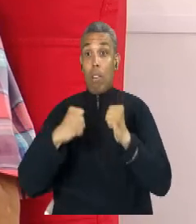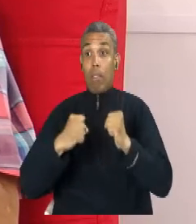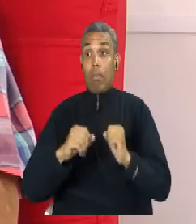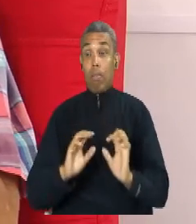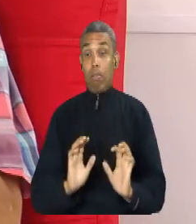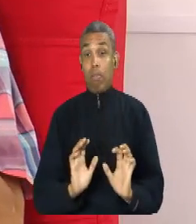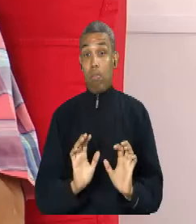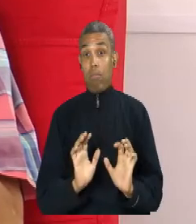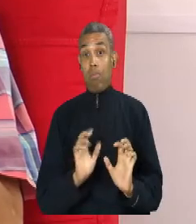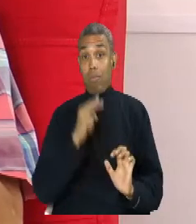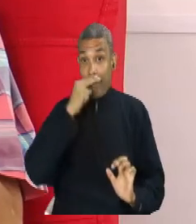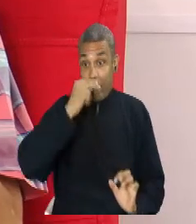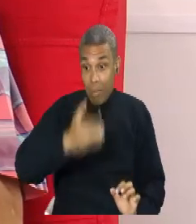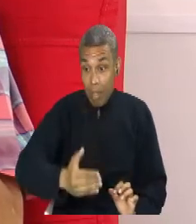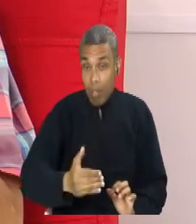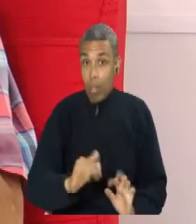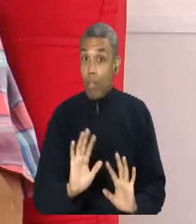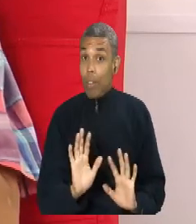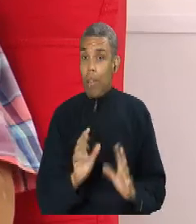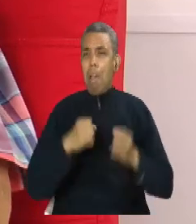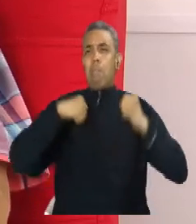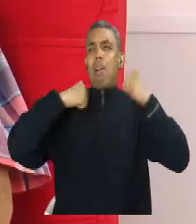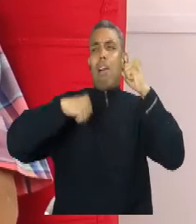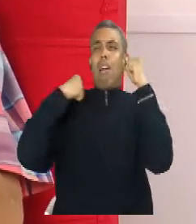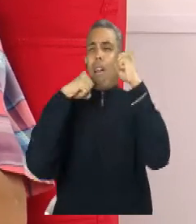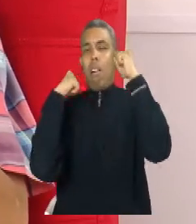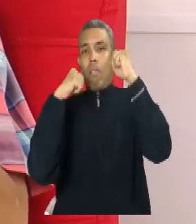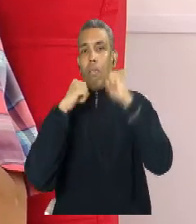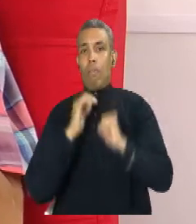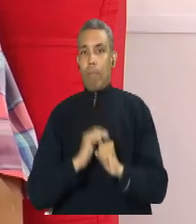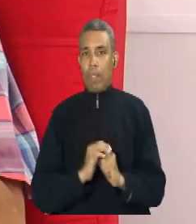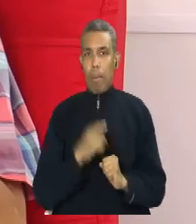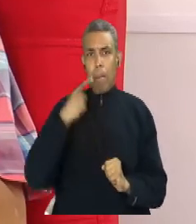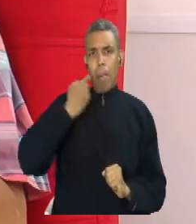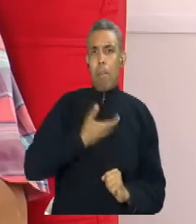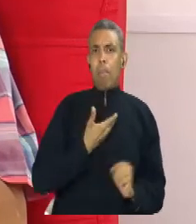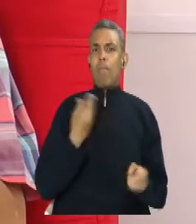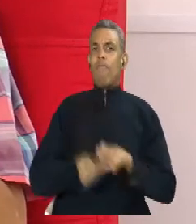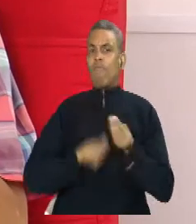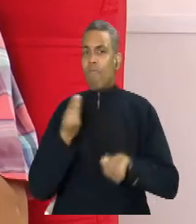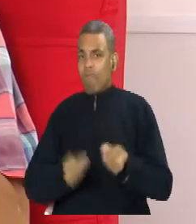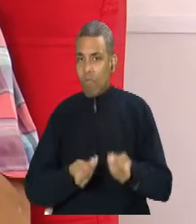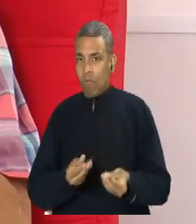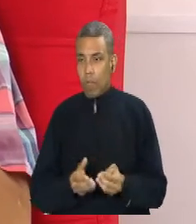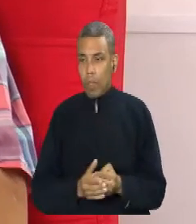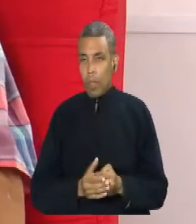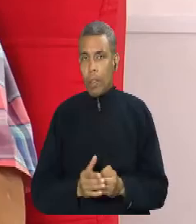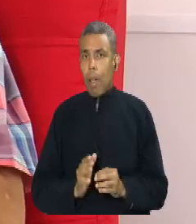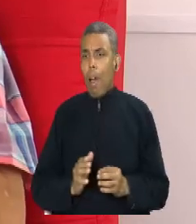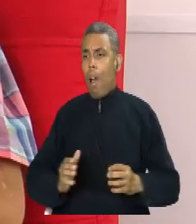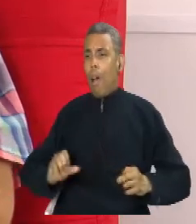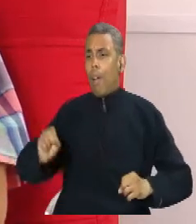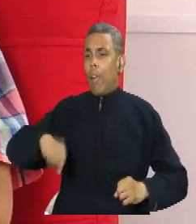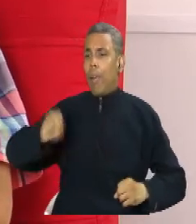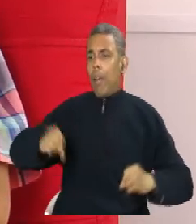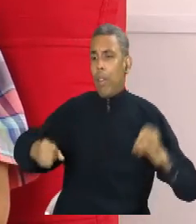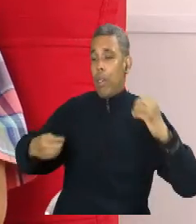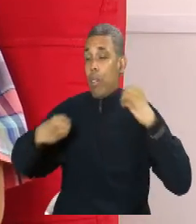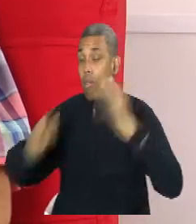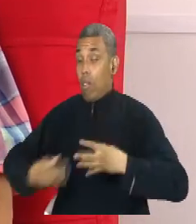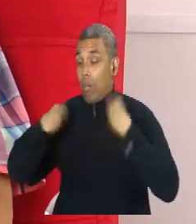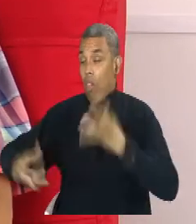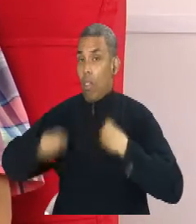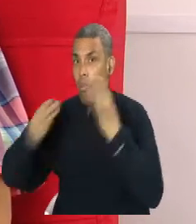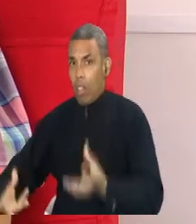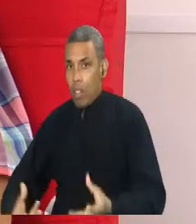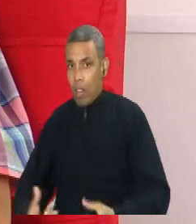depende de nosotros el poder ir persuadiéndolo poco a poco de que no en el mundo no es todo